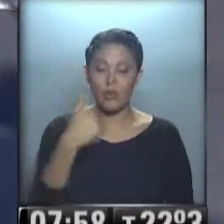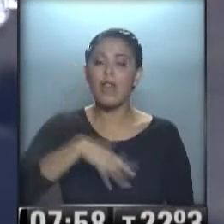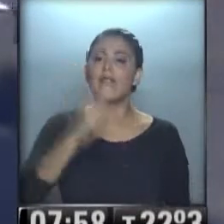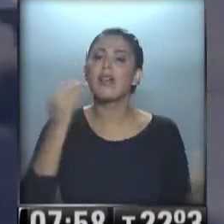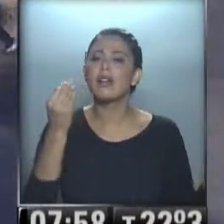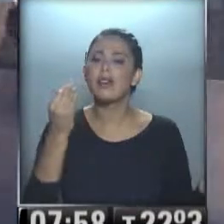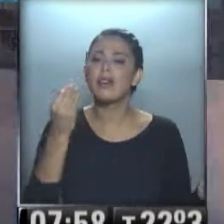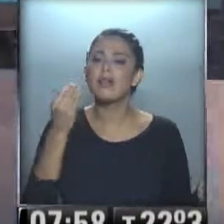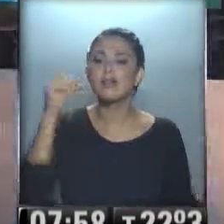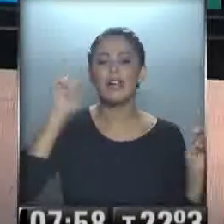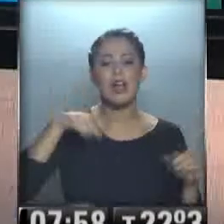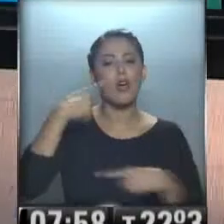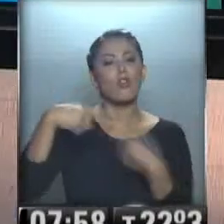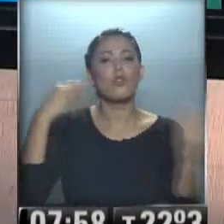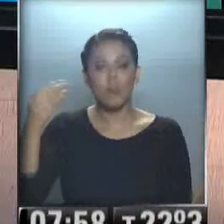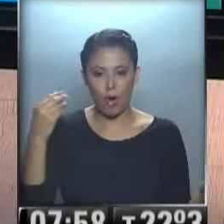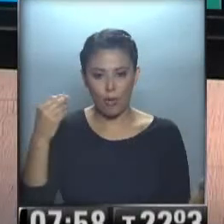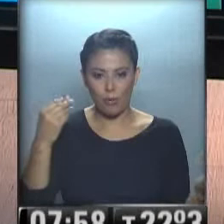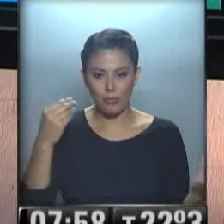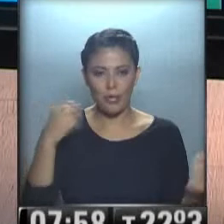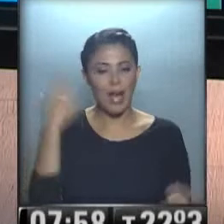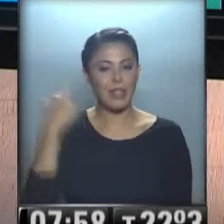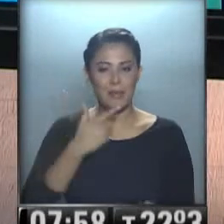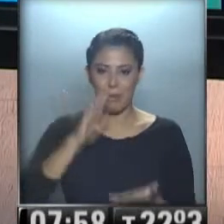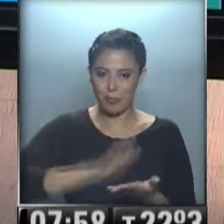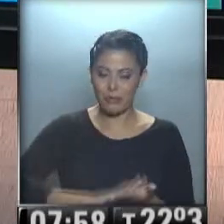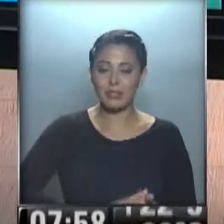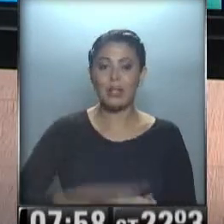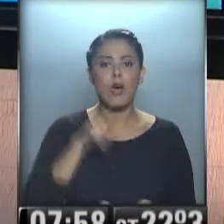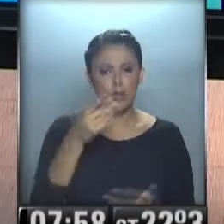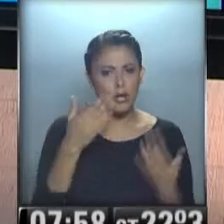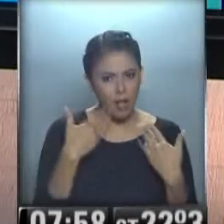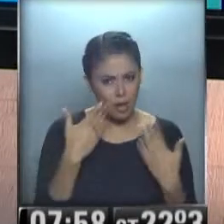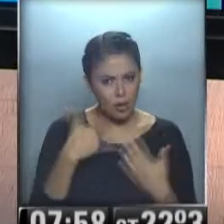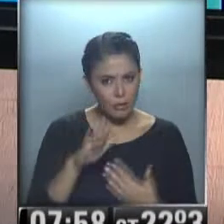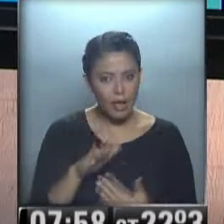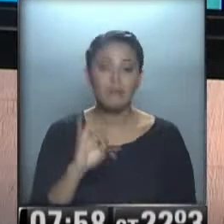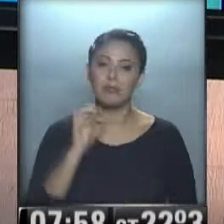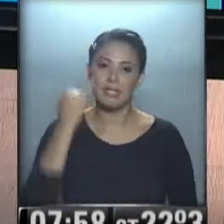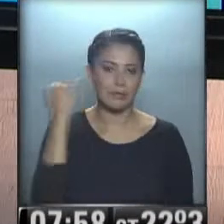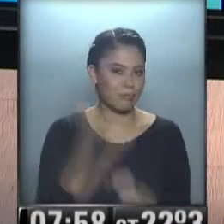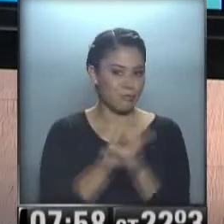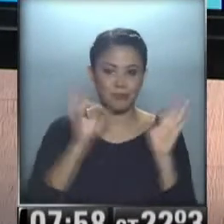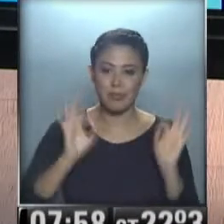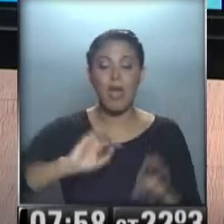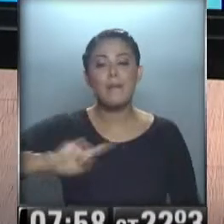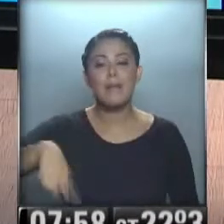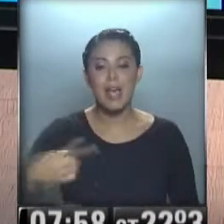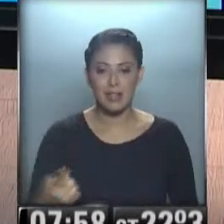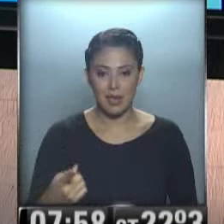viene, el extendido, lo prometido. ¿Les decía calor? Calor confirmado.